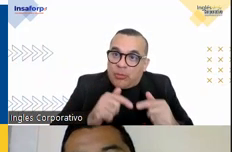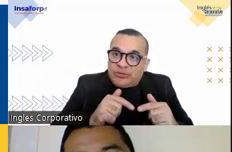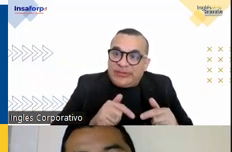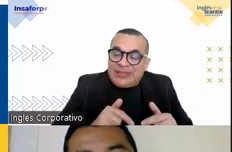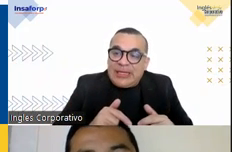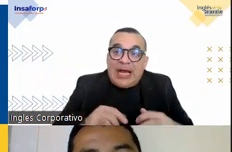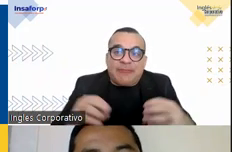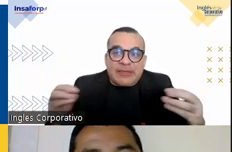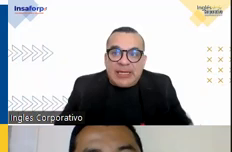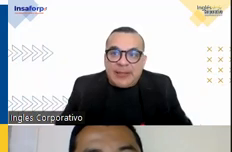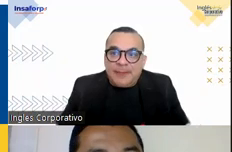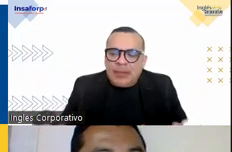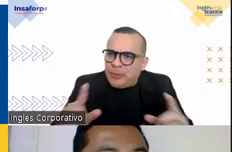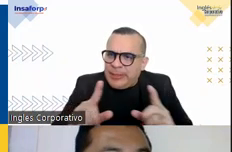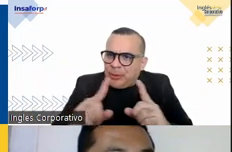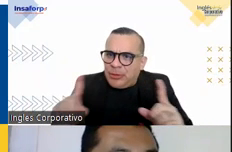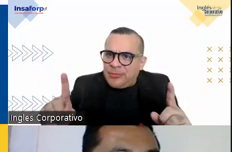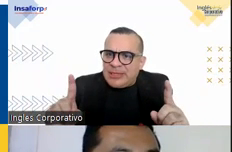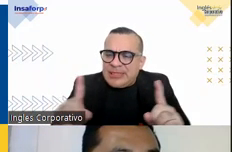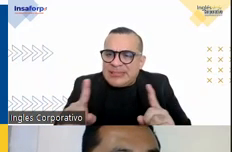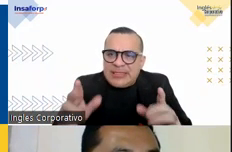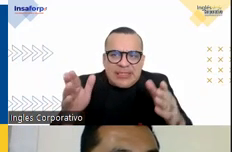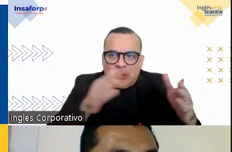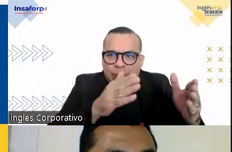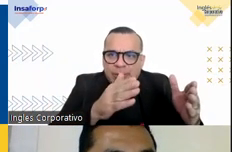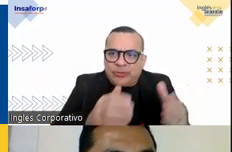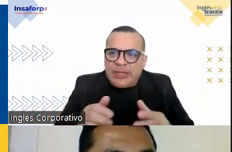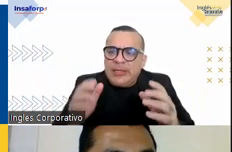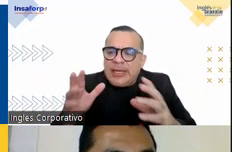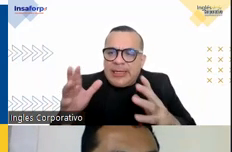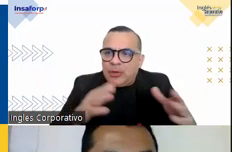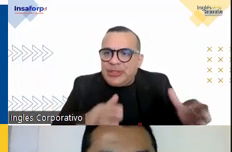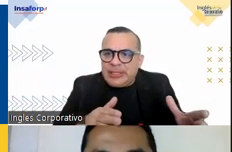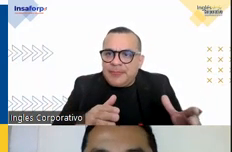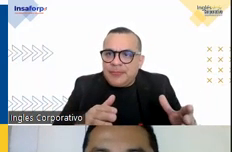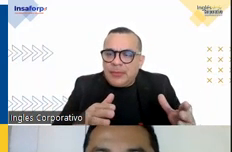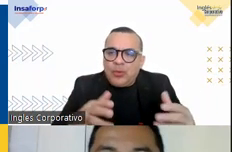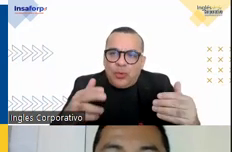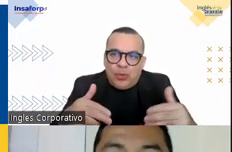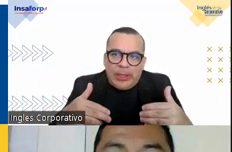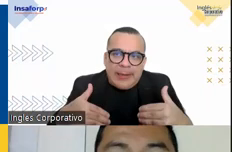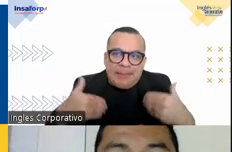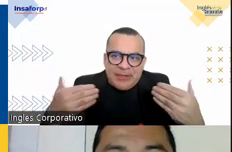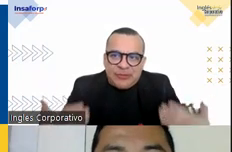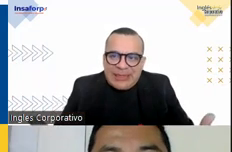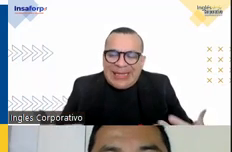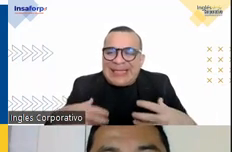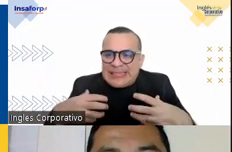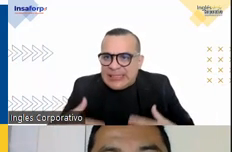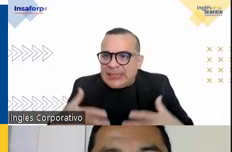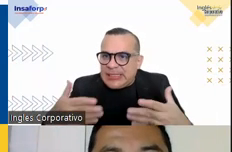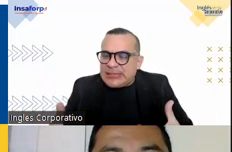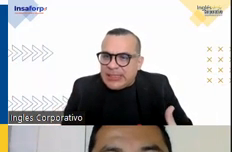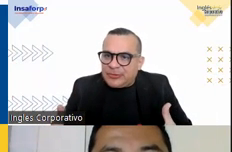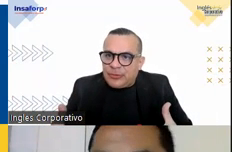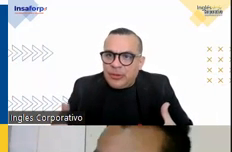o cómo se siente afectada? Por ejemplo, doy una estadística, lo pueden buscar en la OIT. El personal que